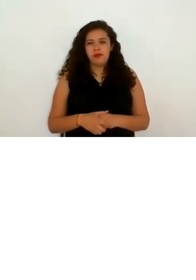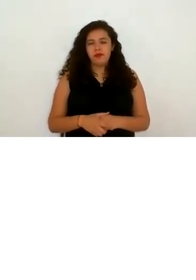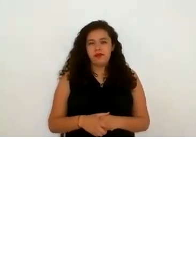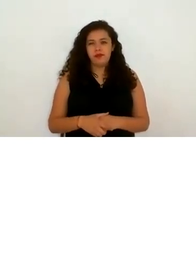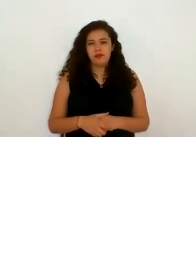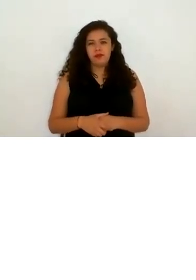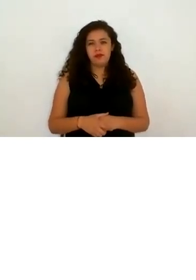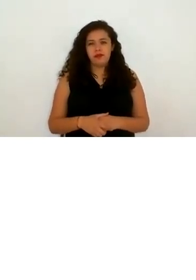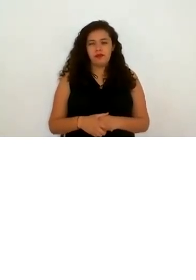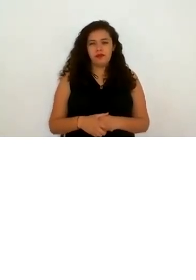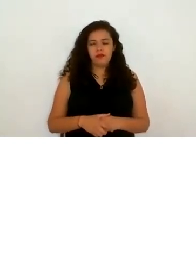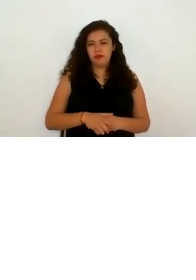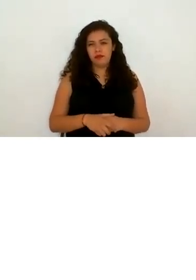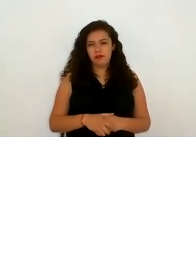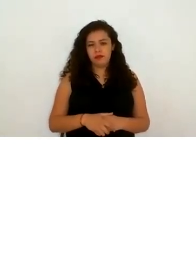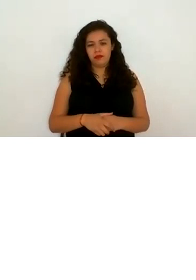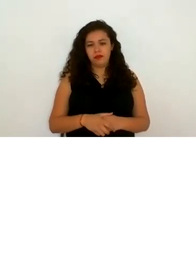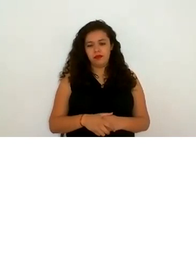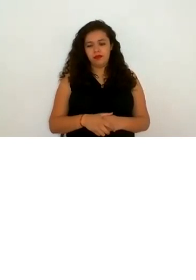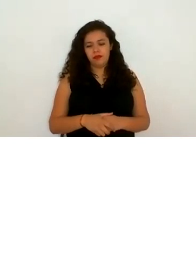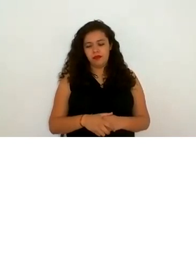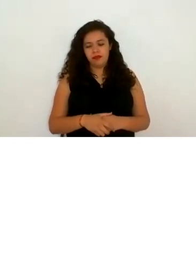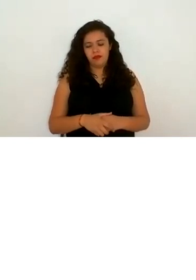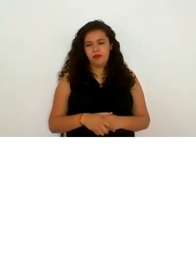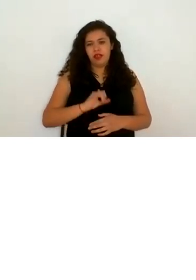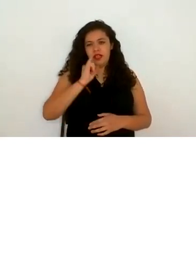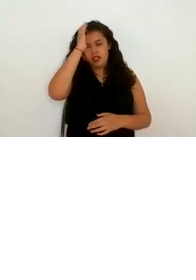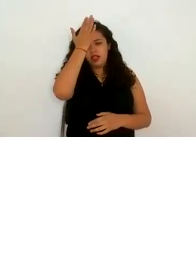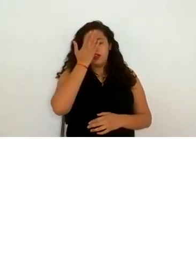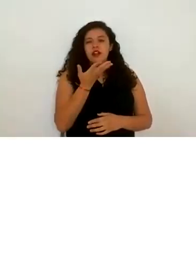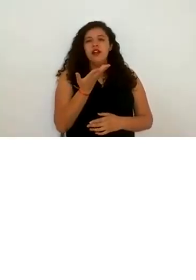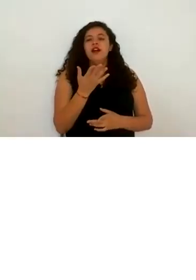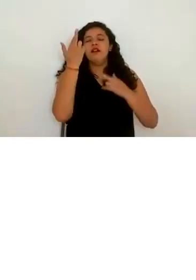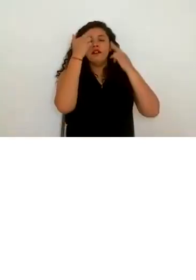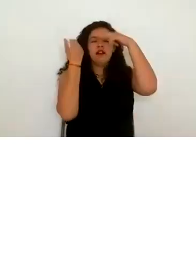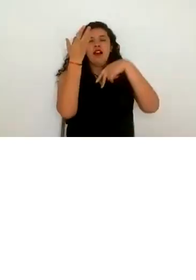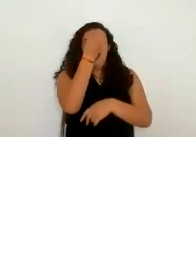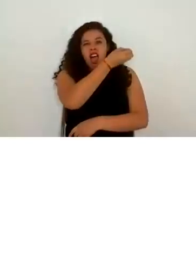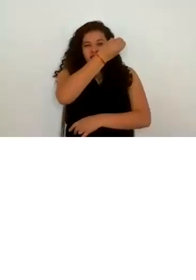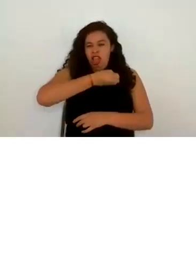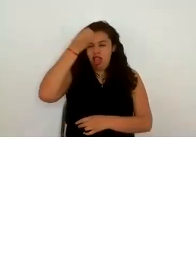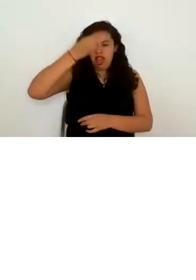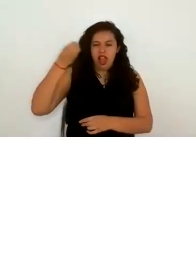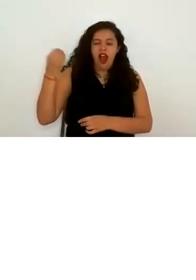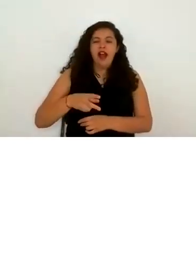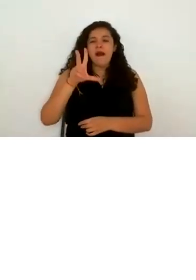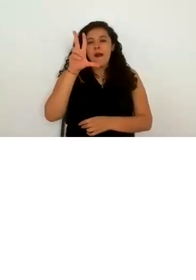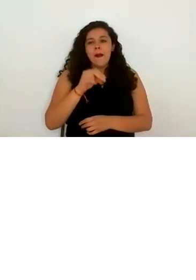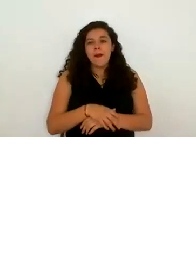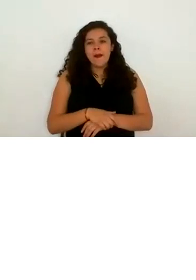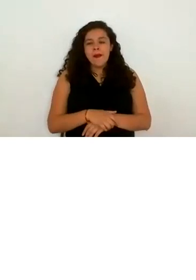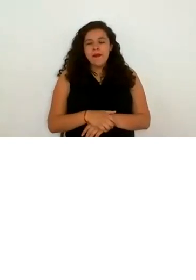la imagen. Y en ese sentido, pues no tenemos un desorden de imágenes en nuestros equipos